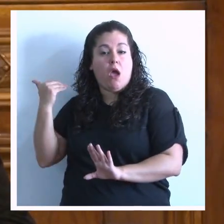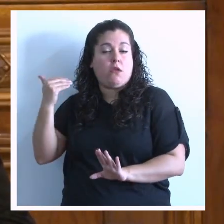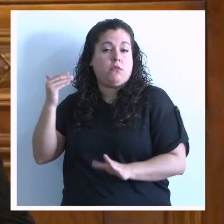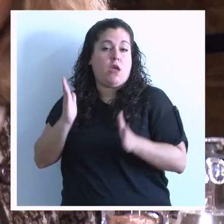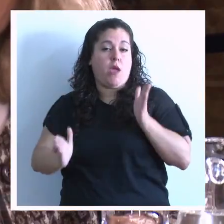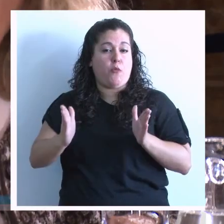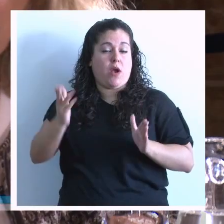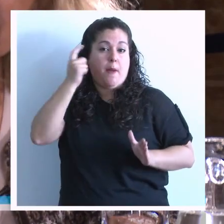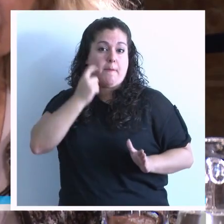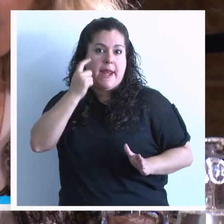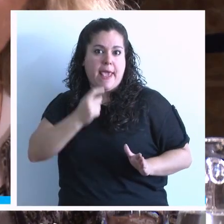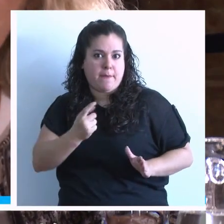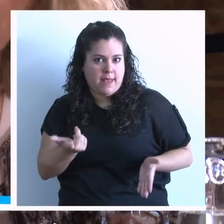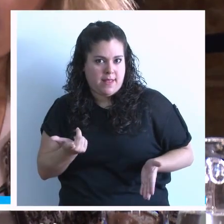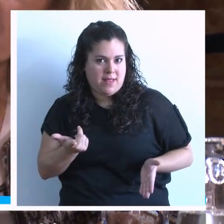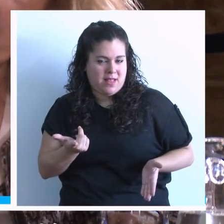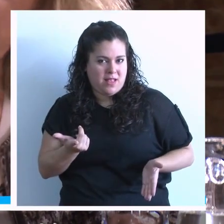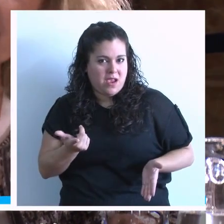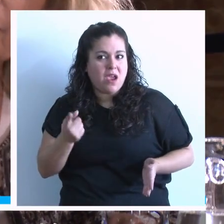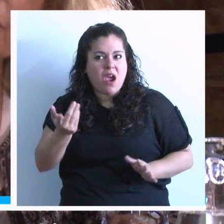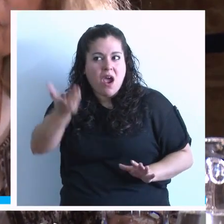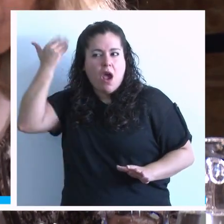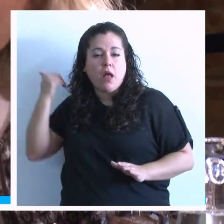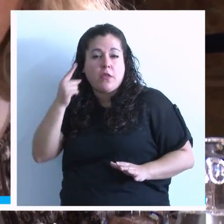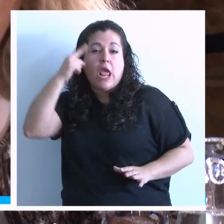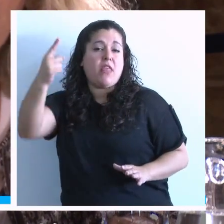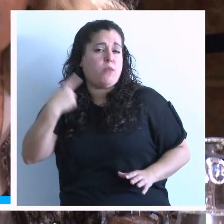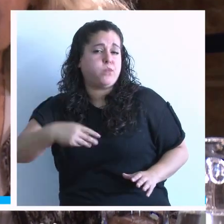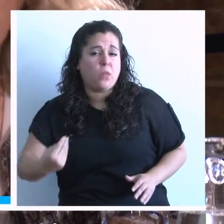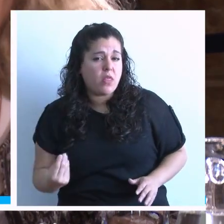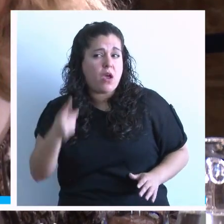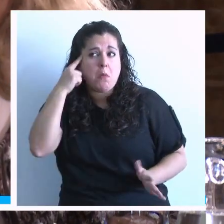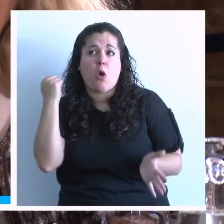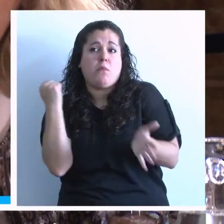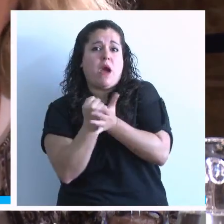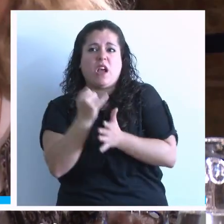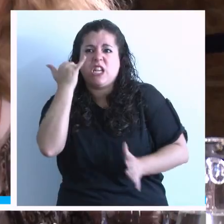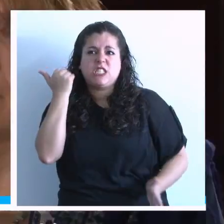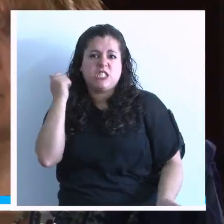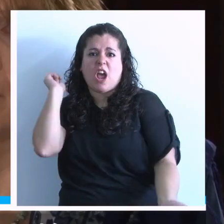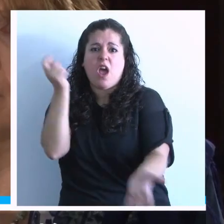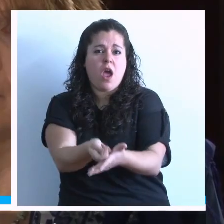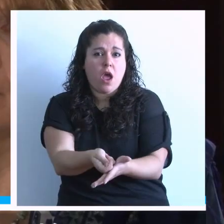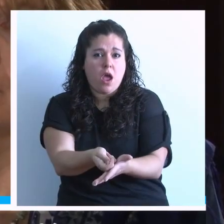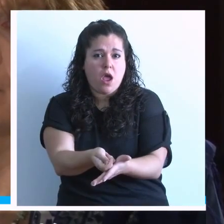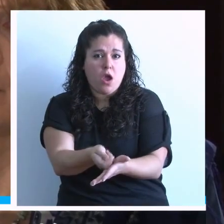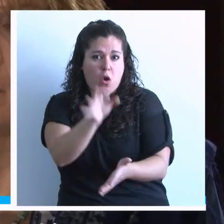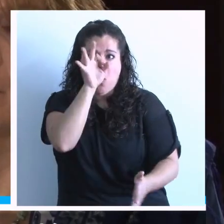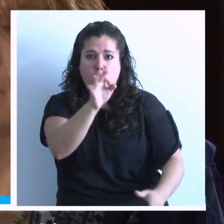década menemista, del neoliberalismo, nos quedó instalada la idea de ya o nunca,